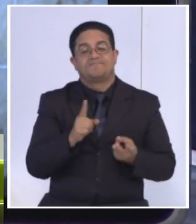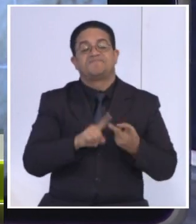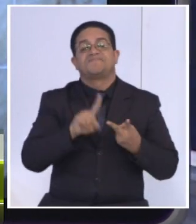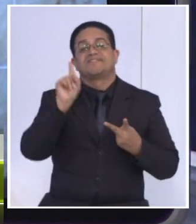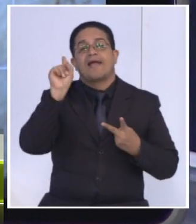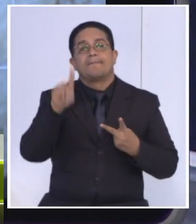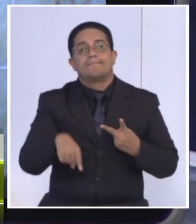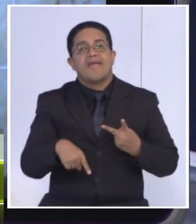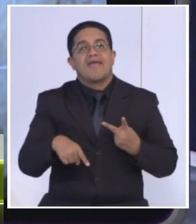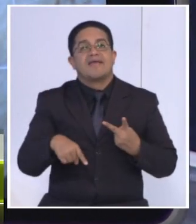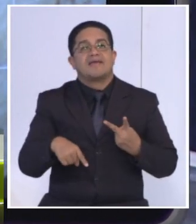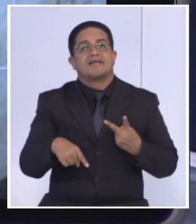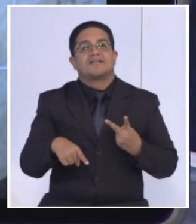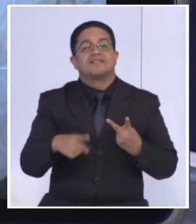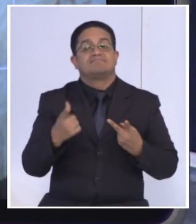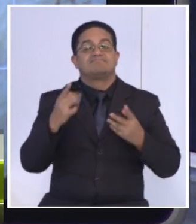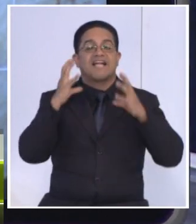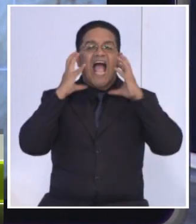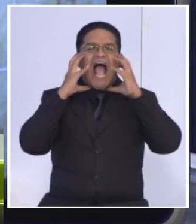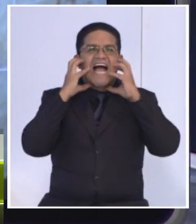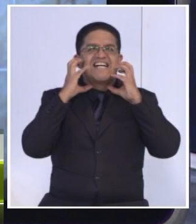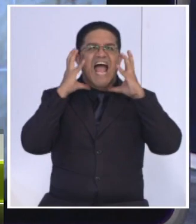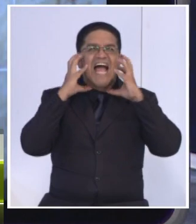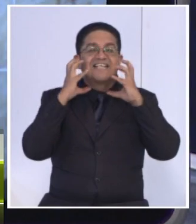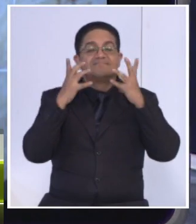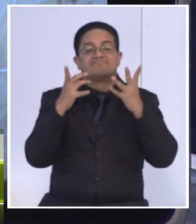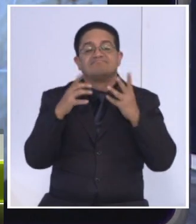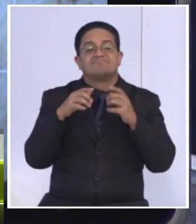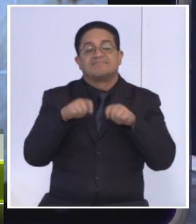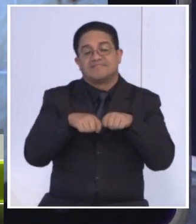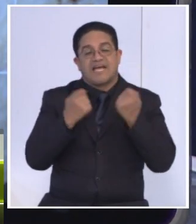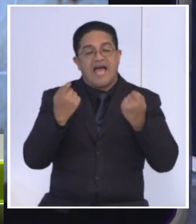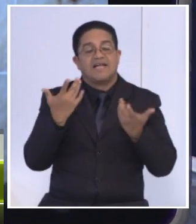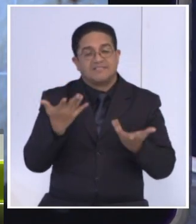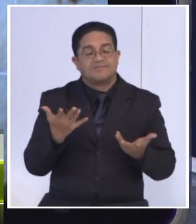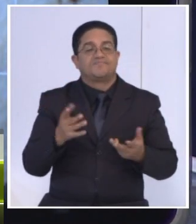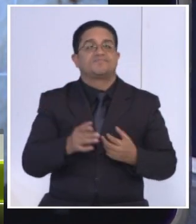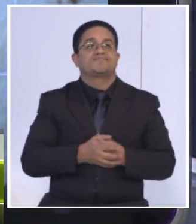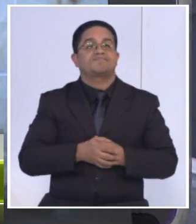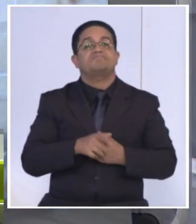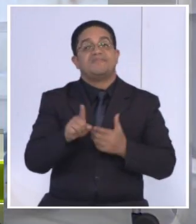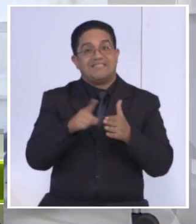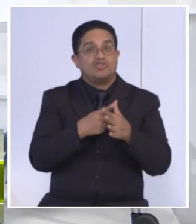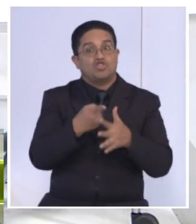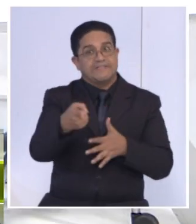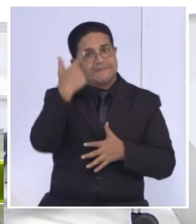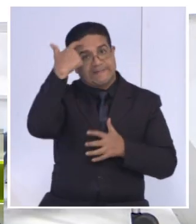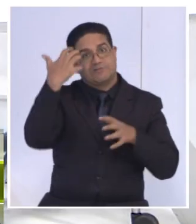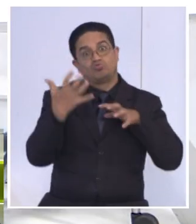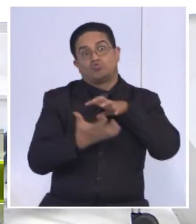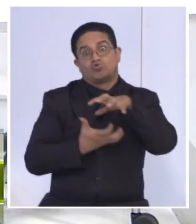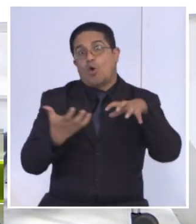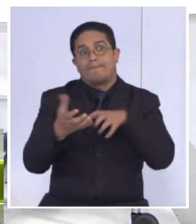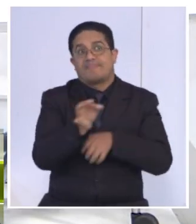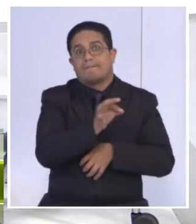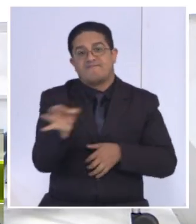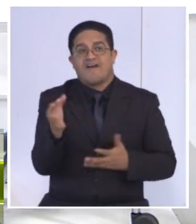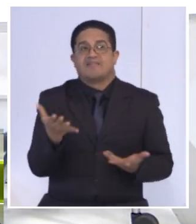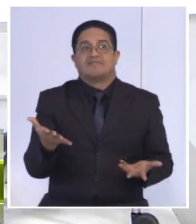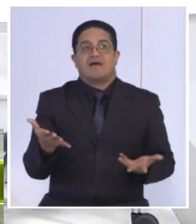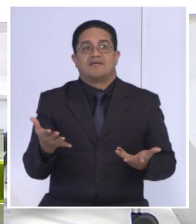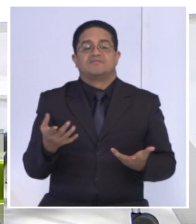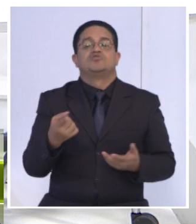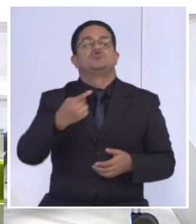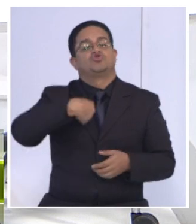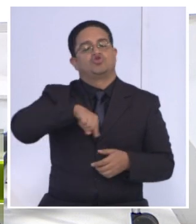adicionalmente podemos tener una sobrecarga en la articulación con un desgaste. Entonces, fíjense, sí, es una tormenta perfecta, donde tenemos que